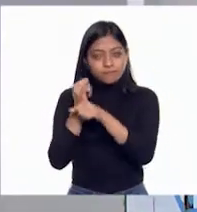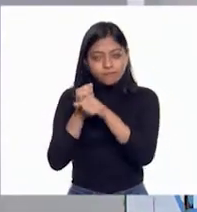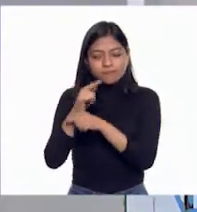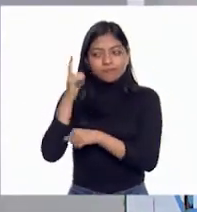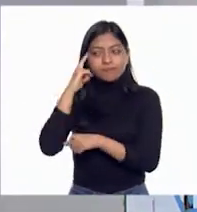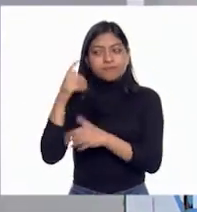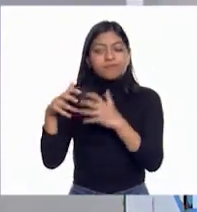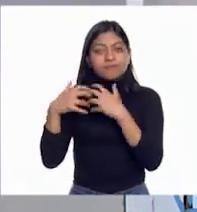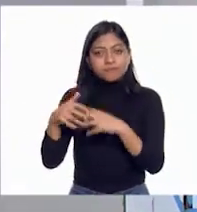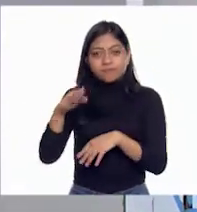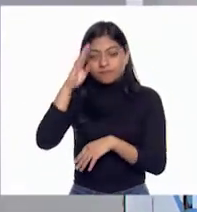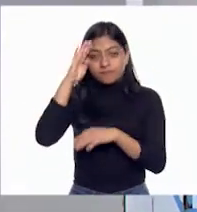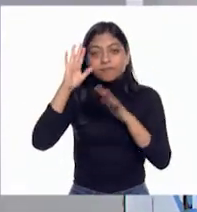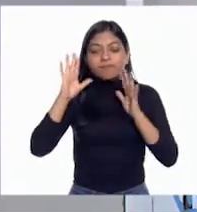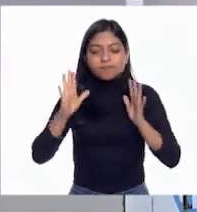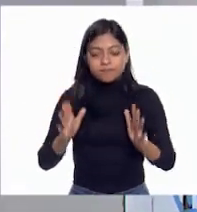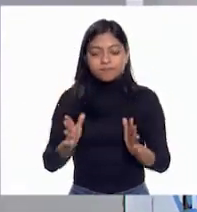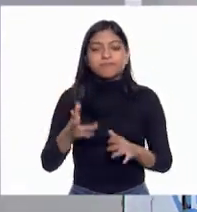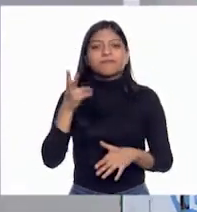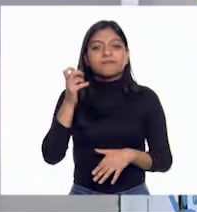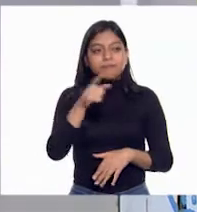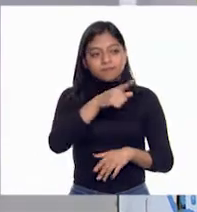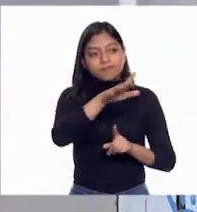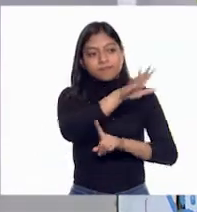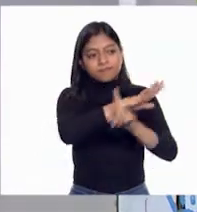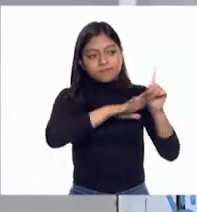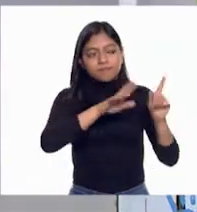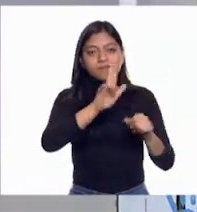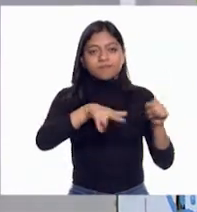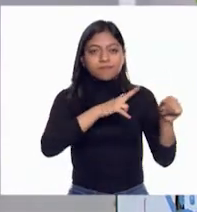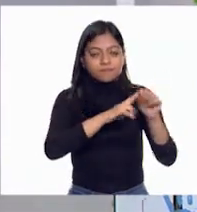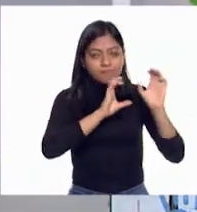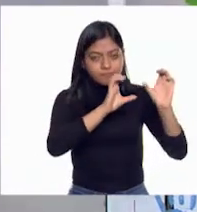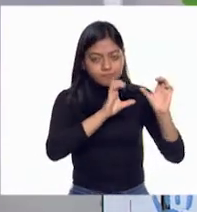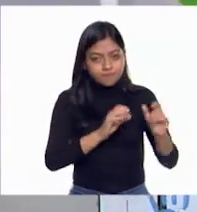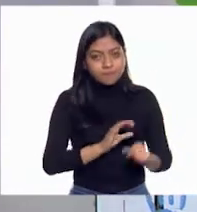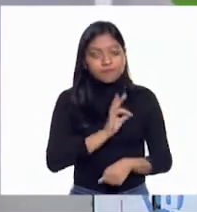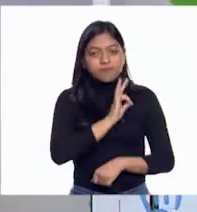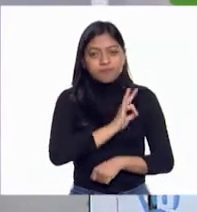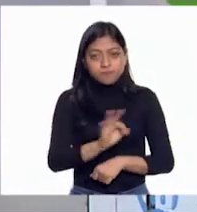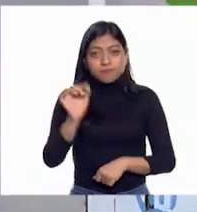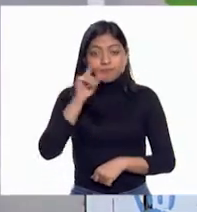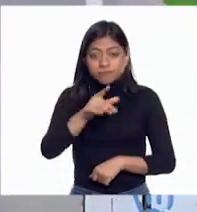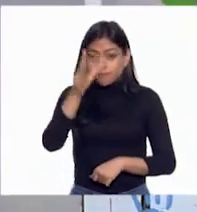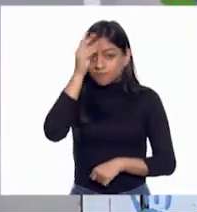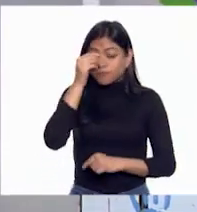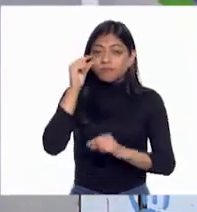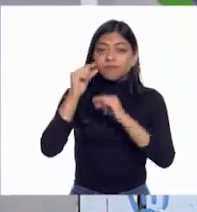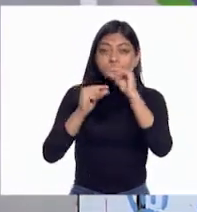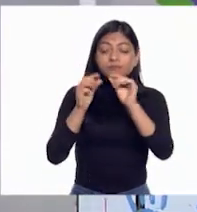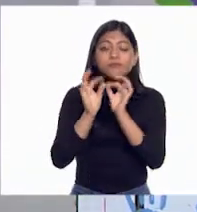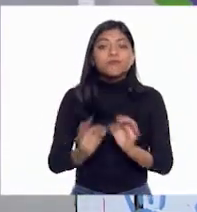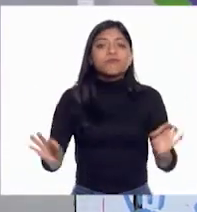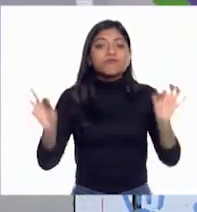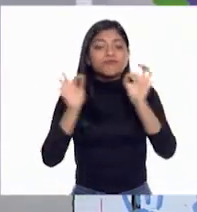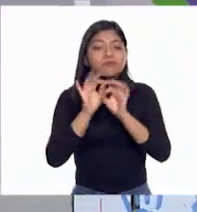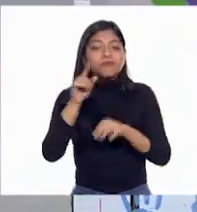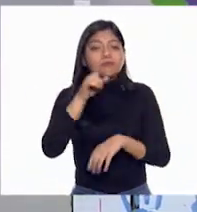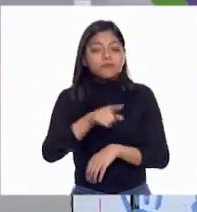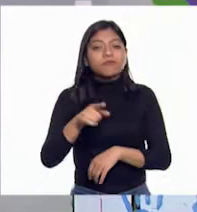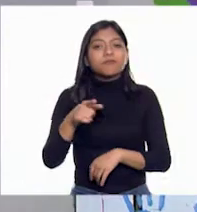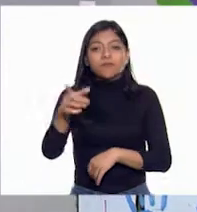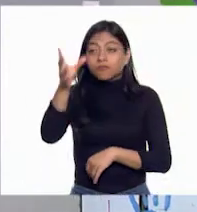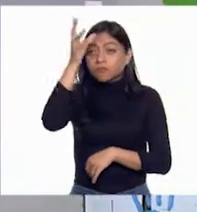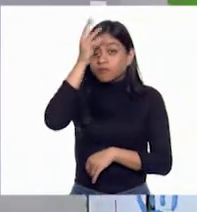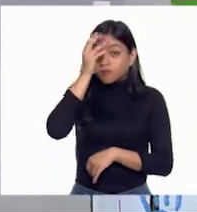se construye poco a poco. Gloria, lo importante es estar abiertos a él y a